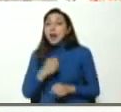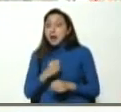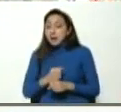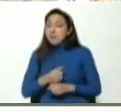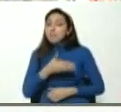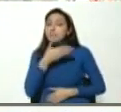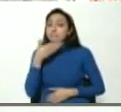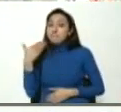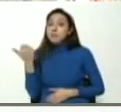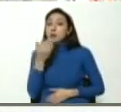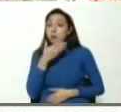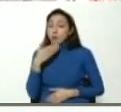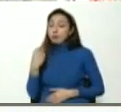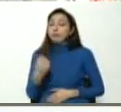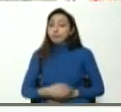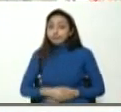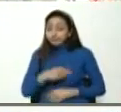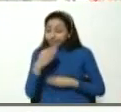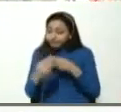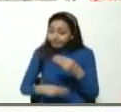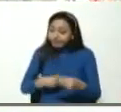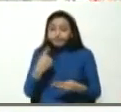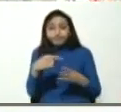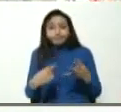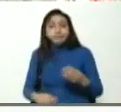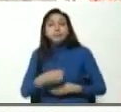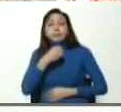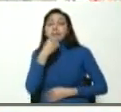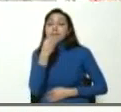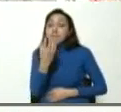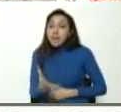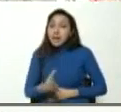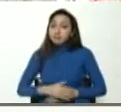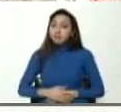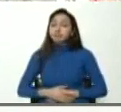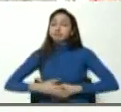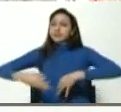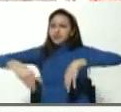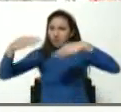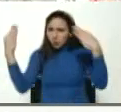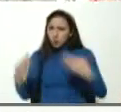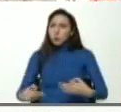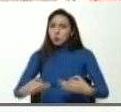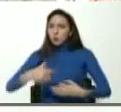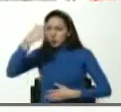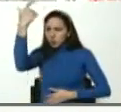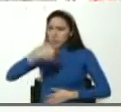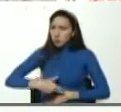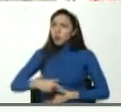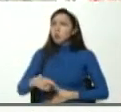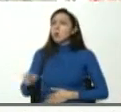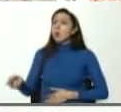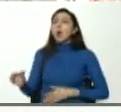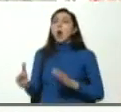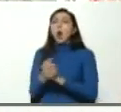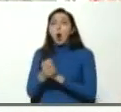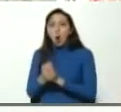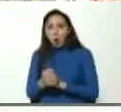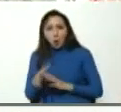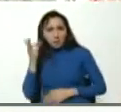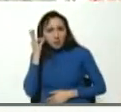a hacer las cosas bien tenga la seguridad marita compañera